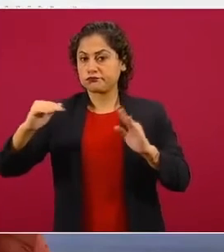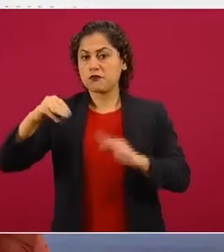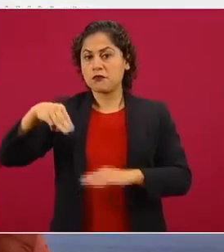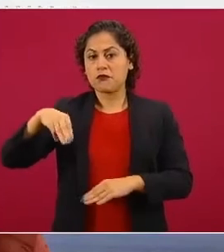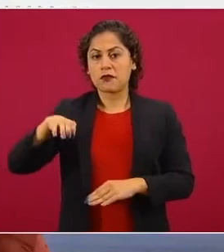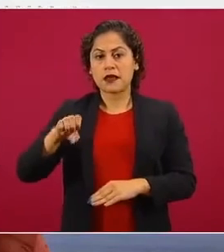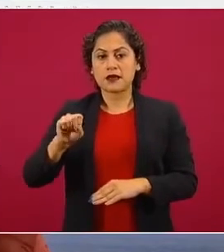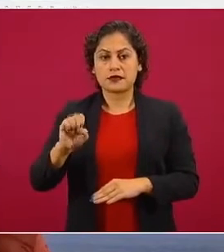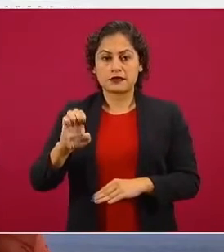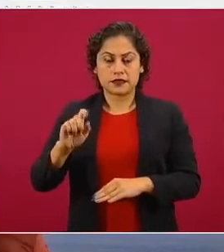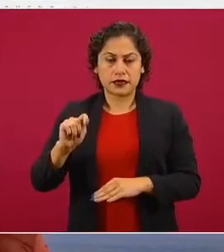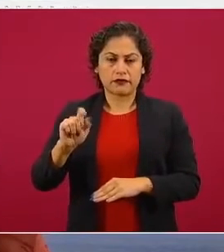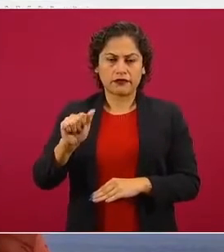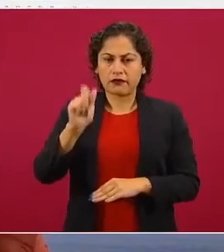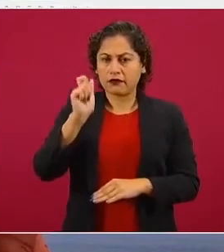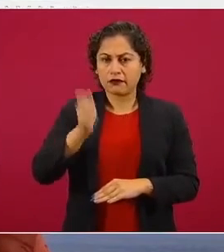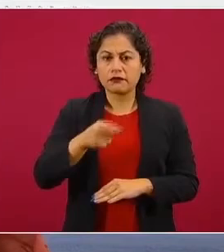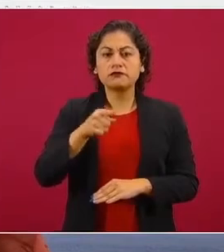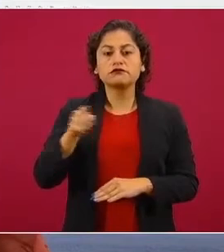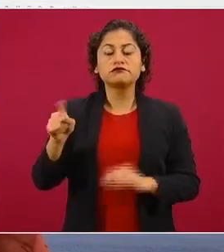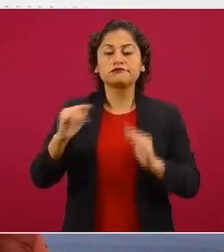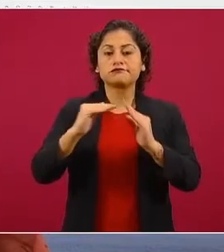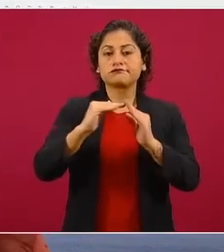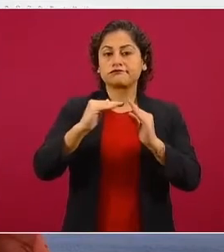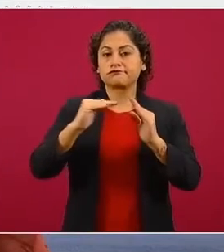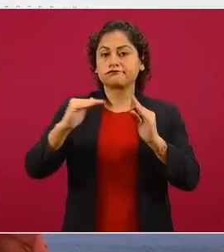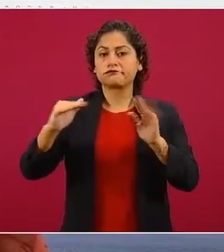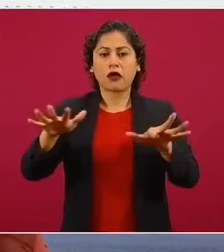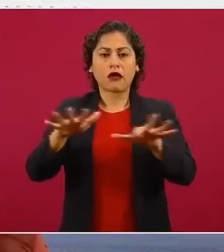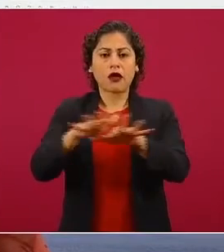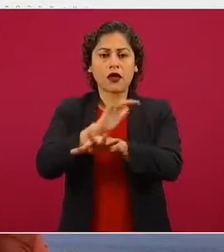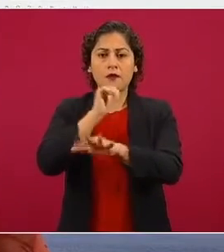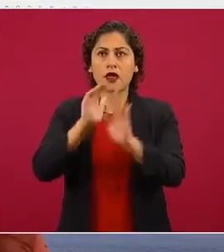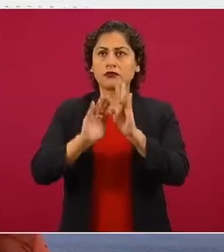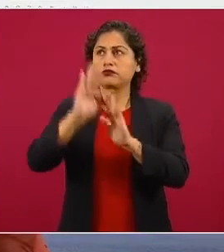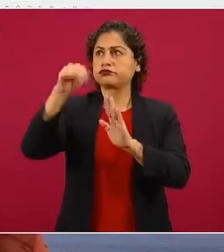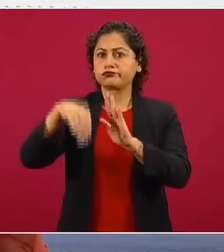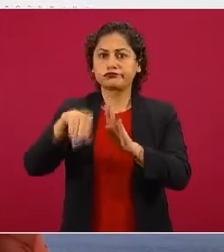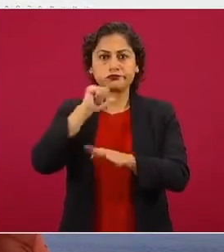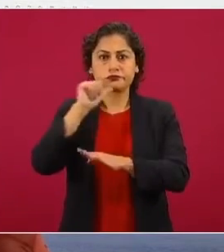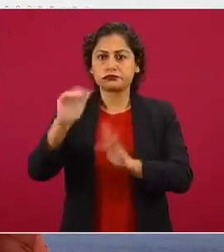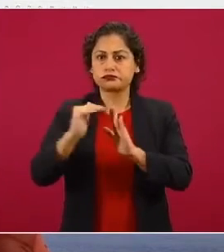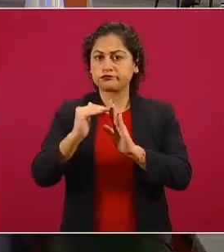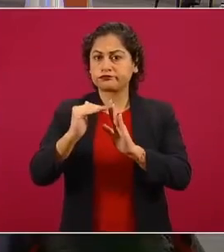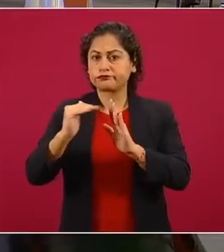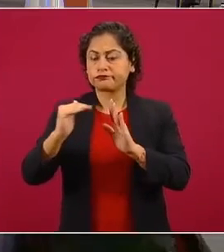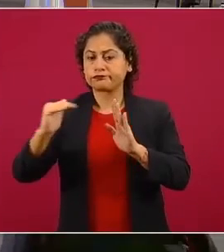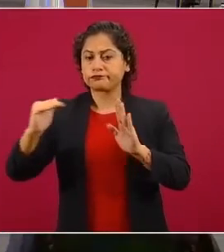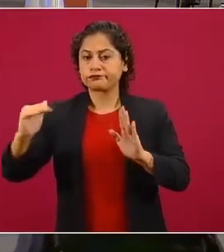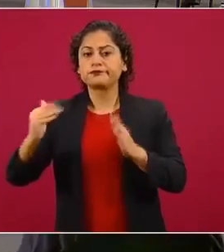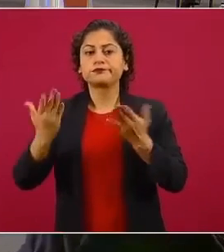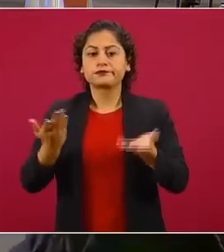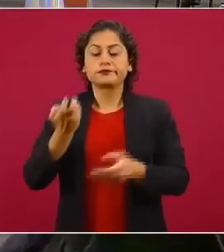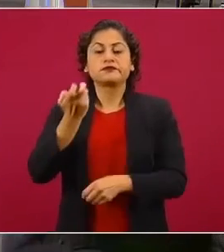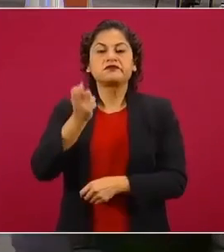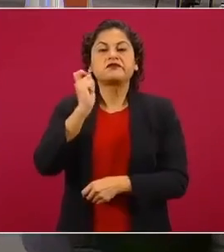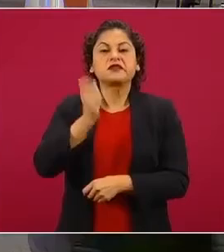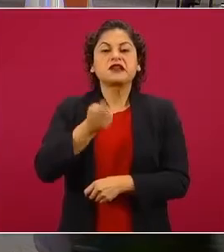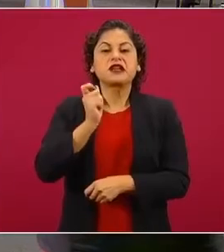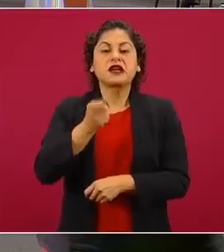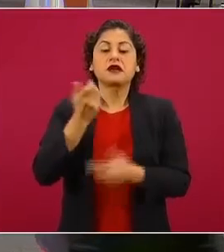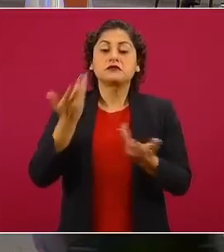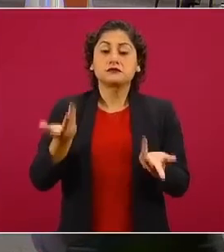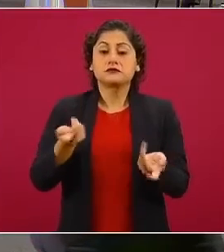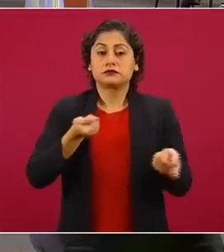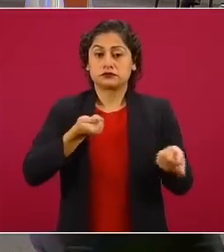esta situación donde prácticamente no cambia la epidemia de semana a semana. Y esto quiere decir que se mantiene una actividad